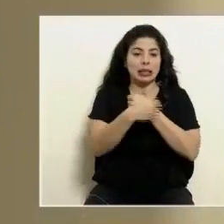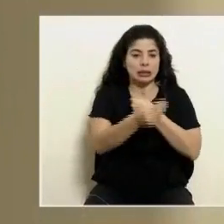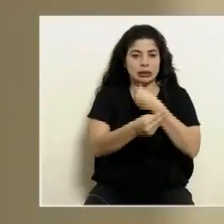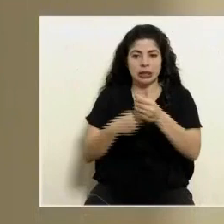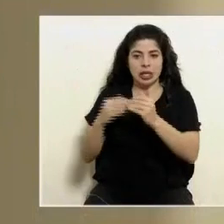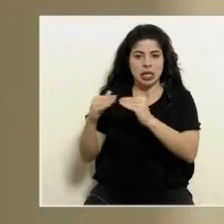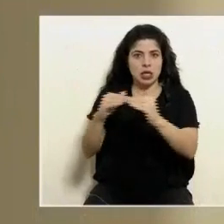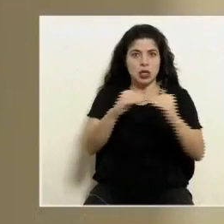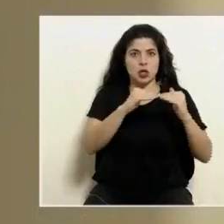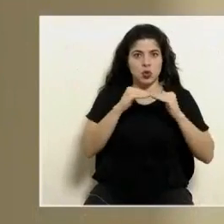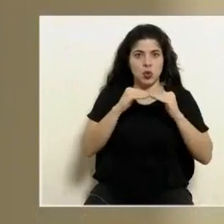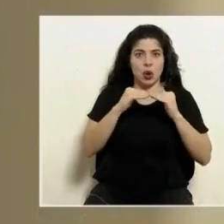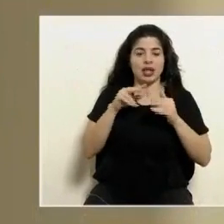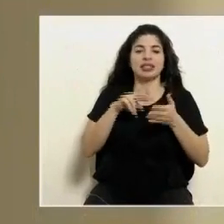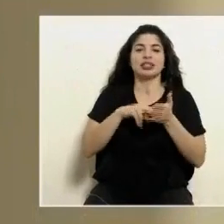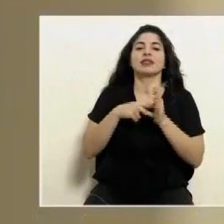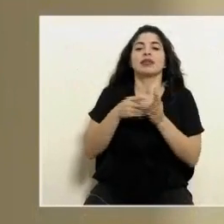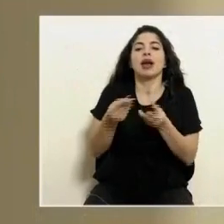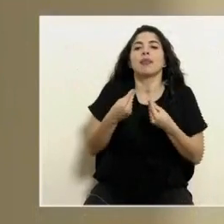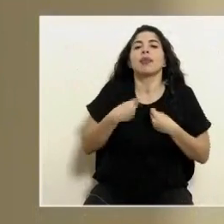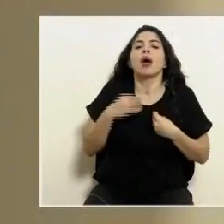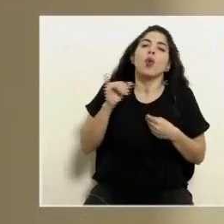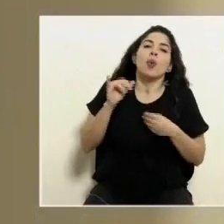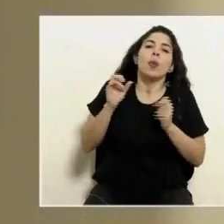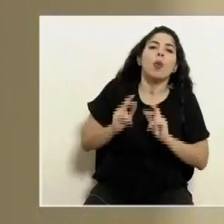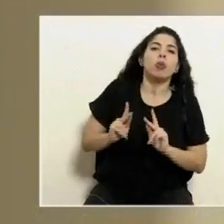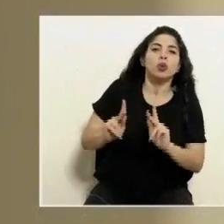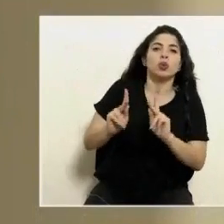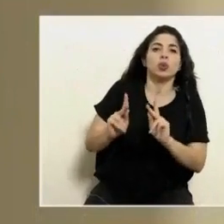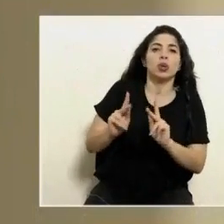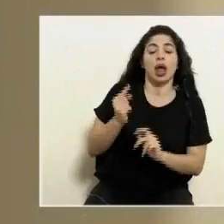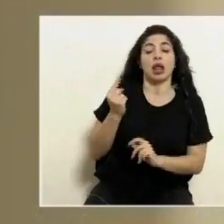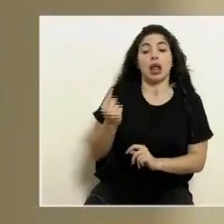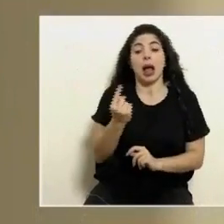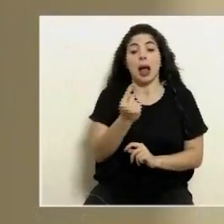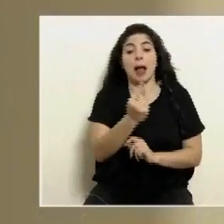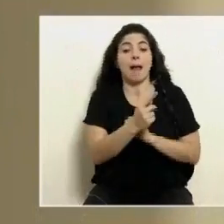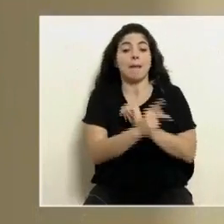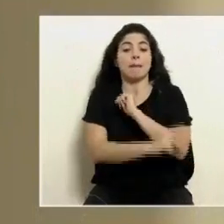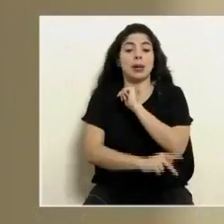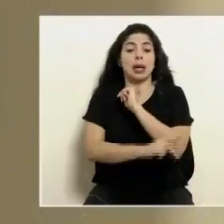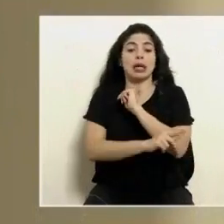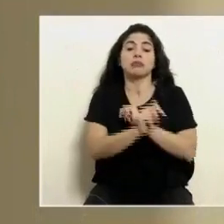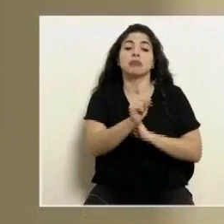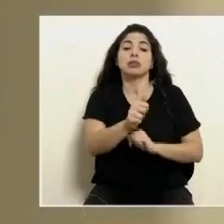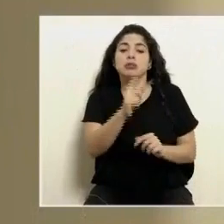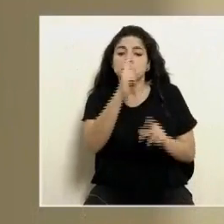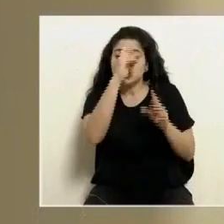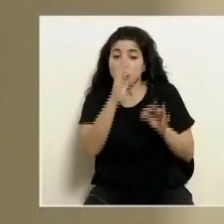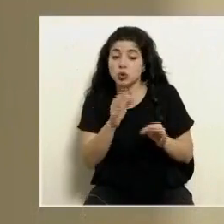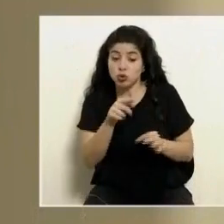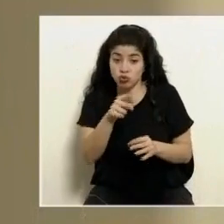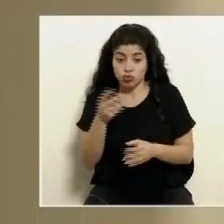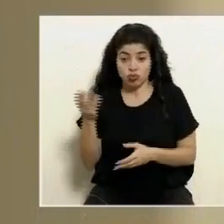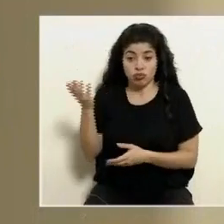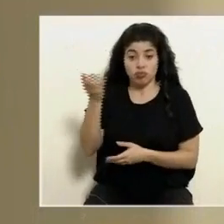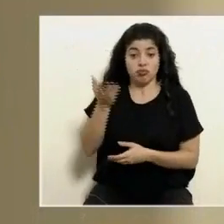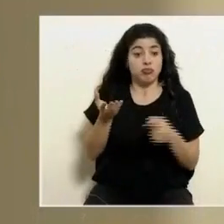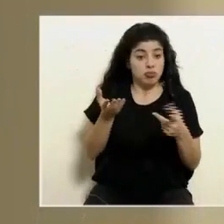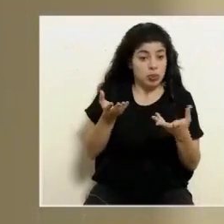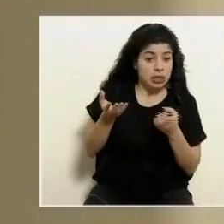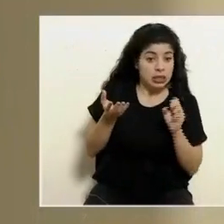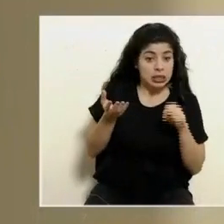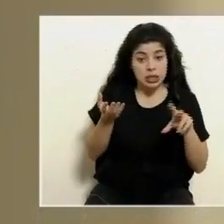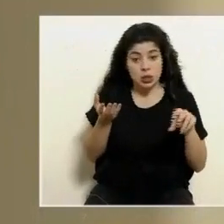abre ventanas en las que cada uno de los países debe decidir si opta o no por esa ventana. En